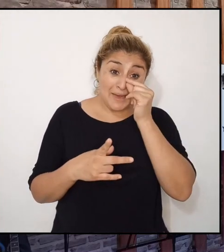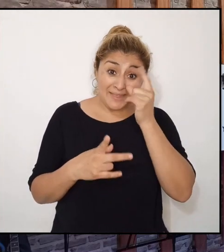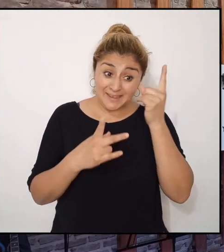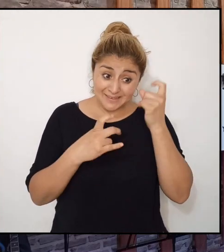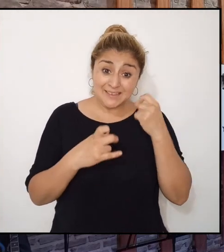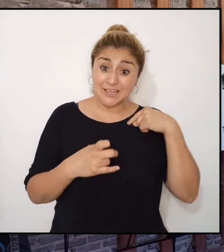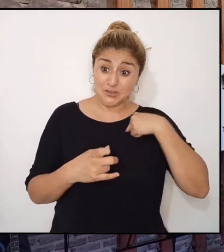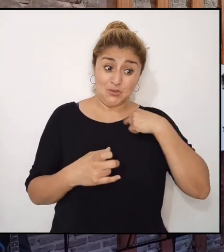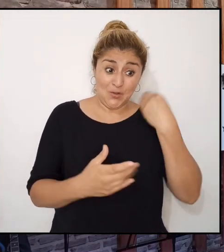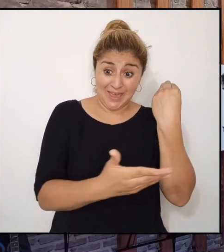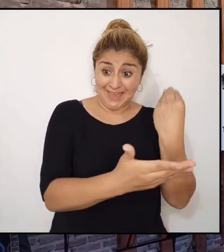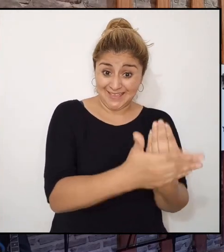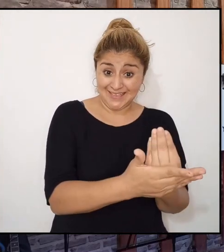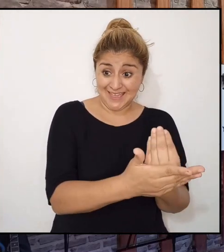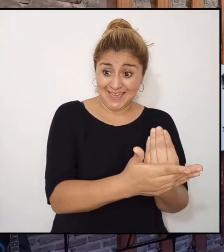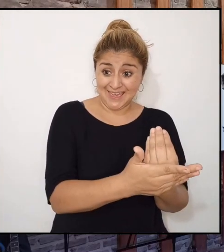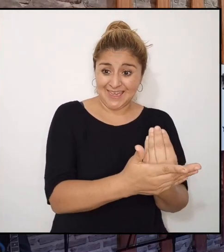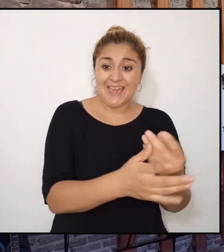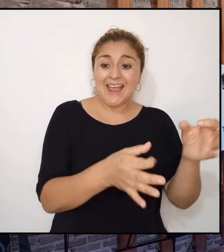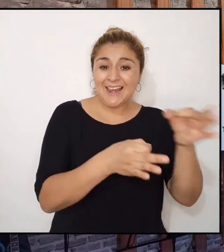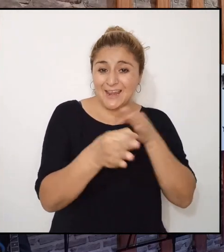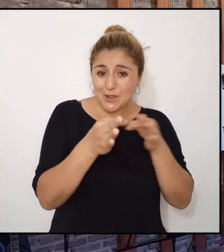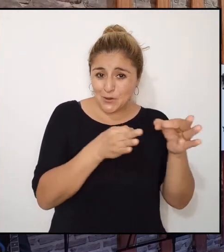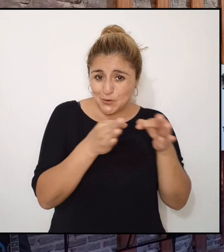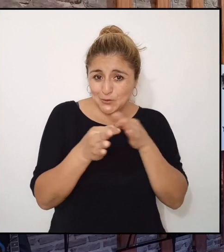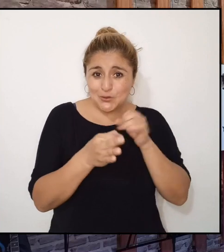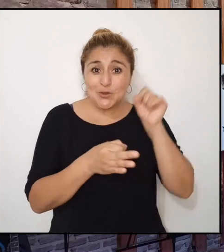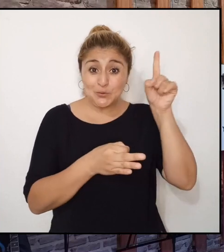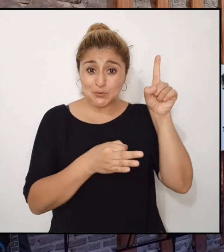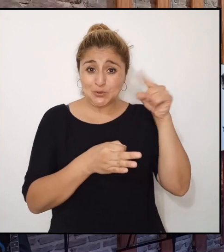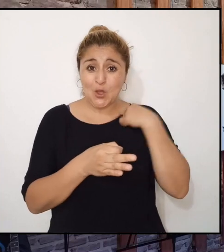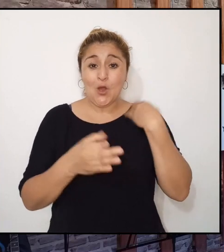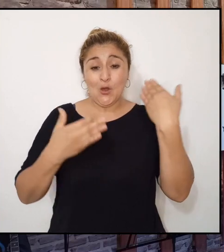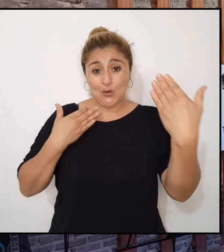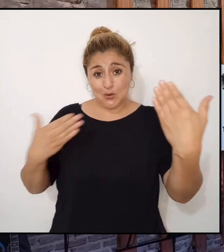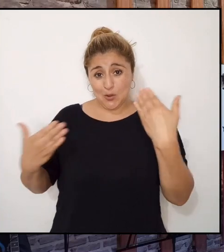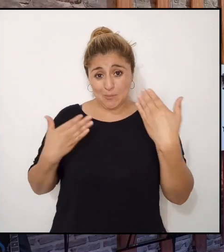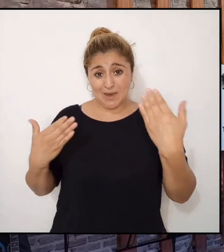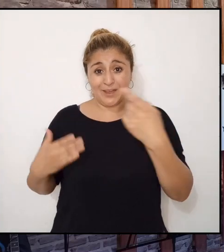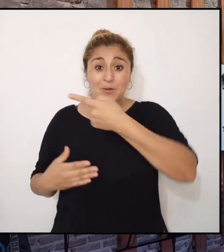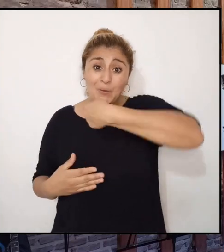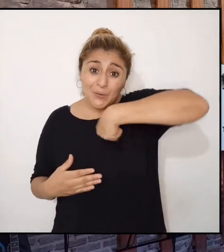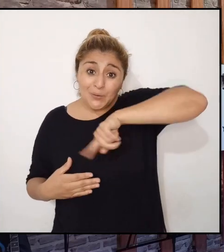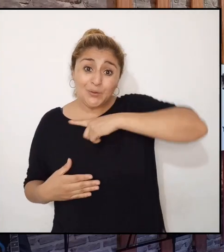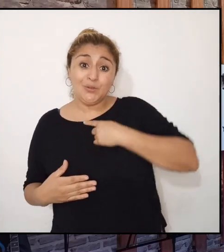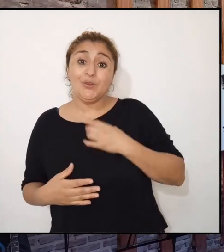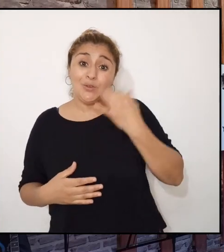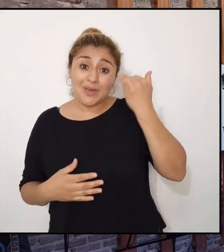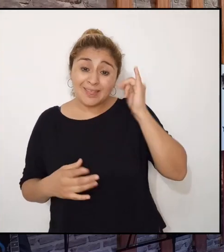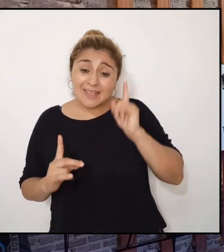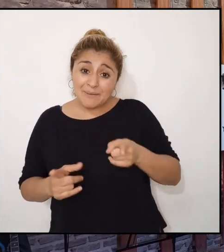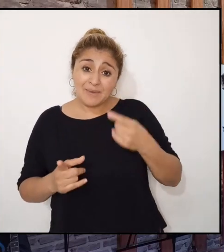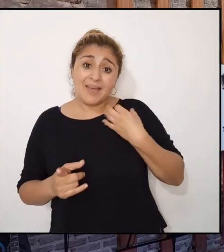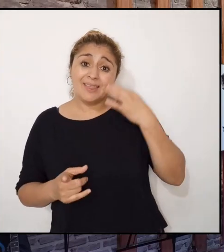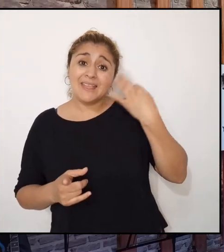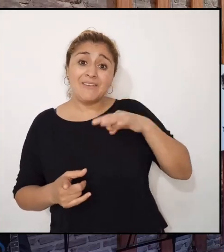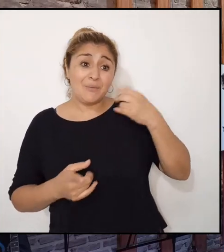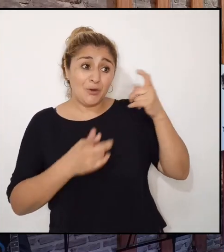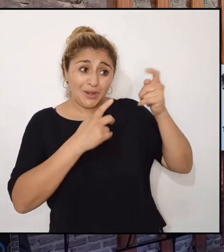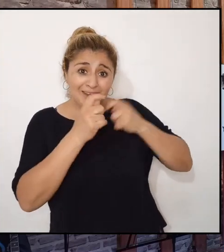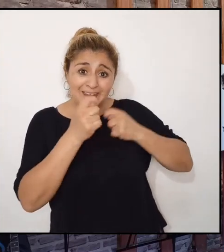Que nada nos distraiga de lo maravilloso que es nuestro Dios. Hermanos, somos